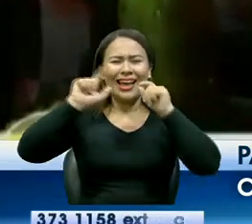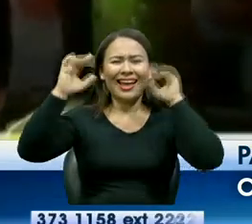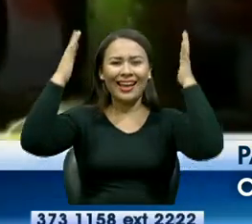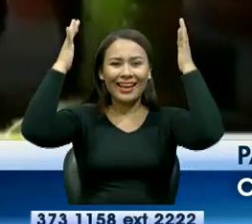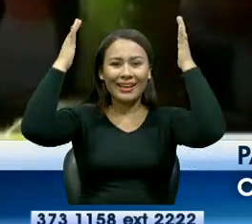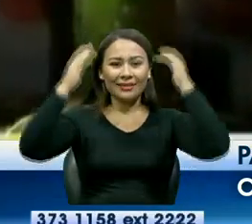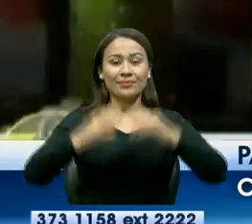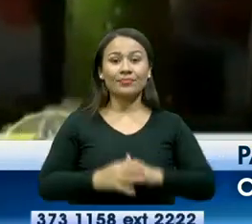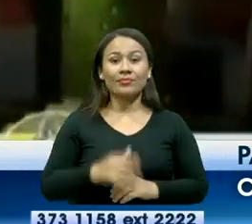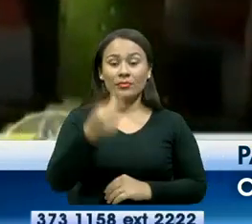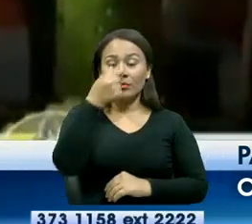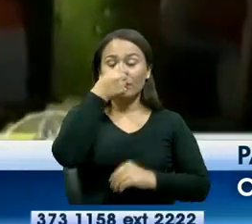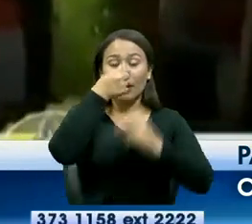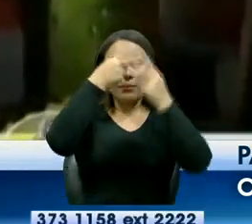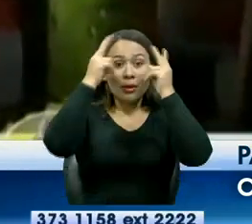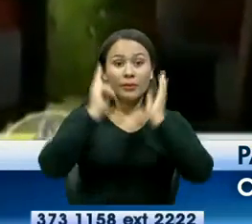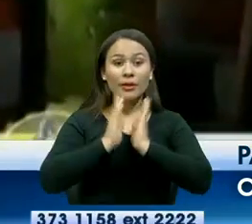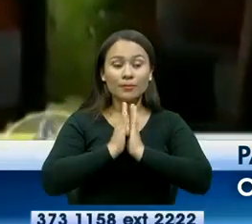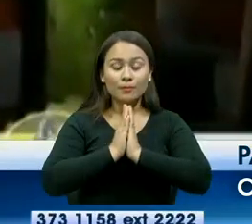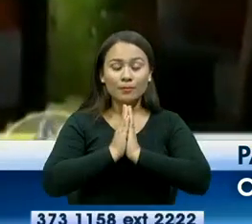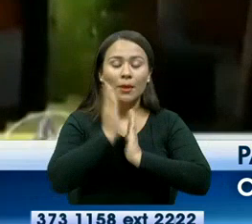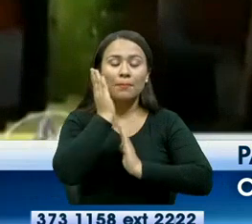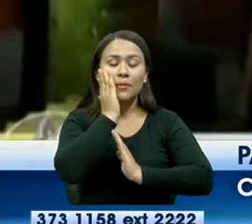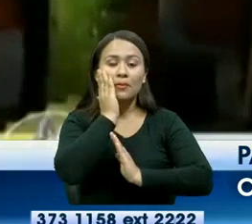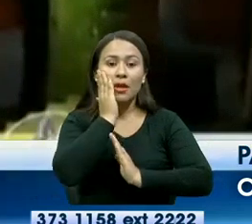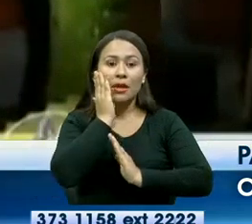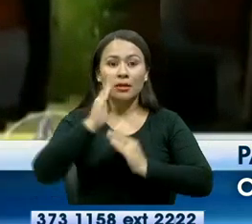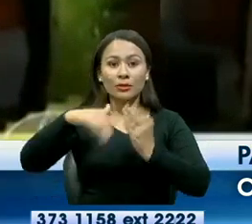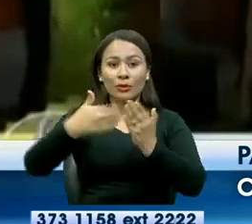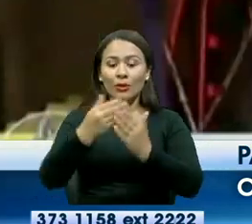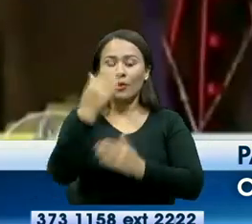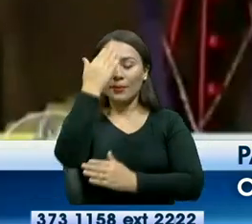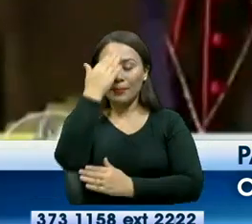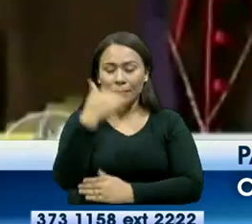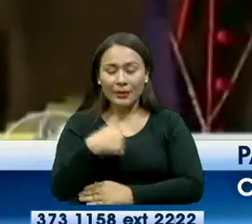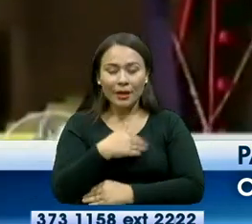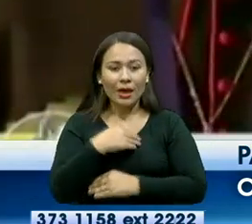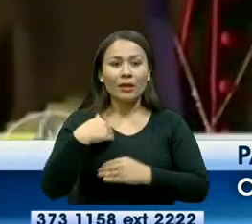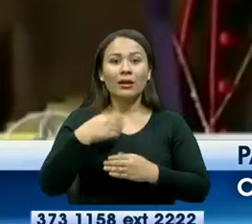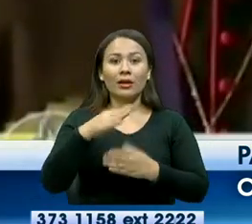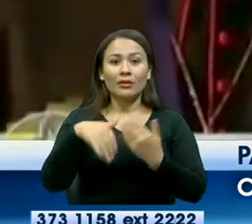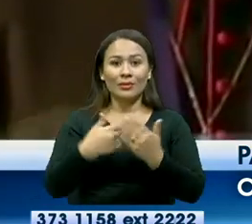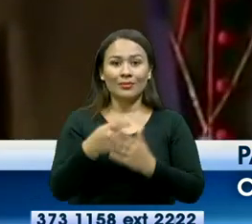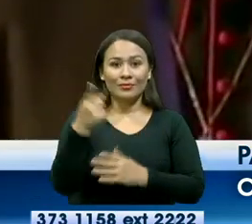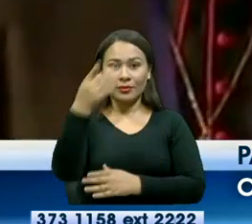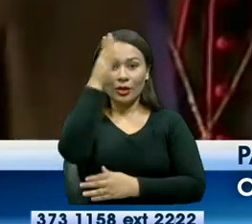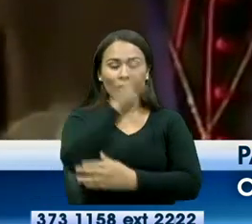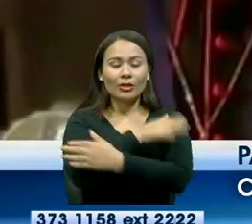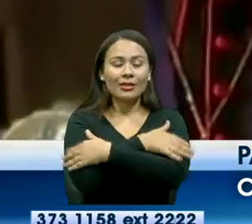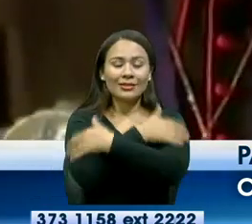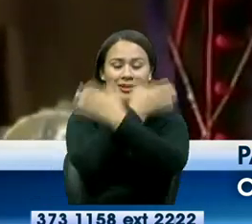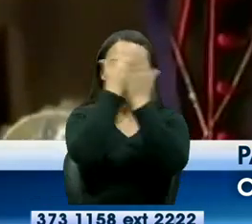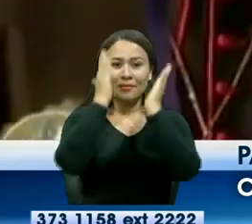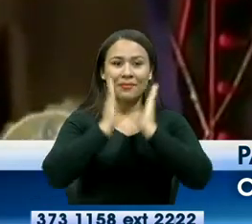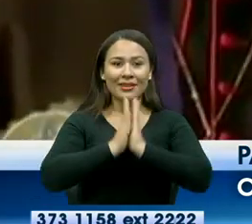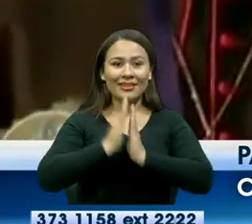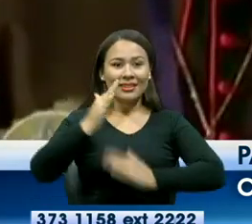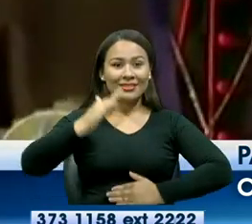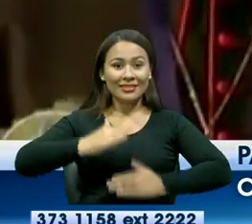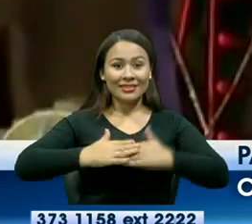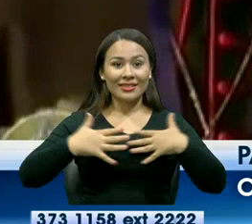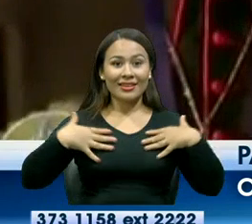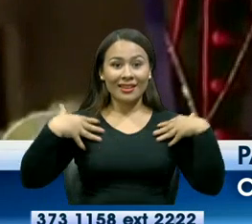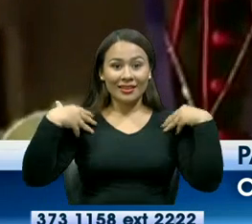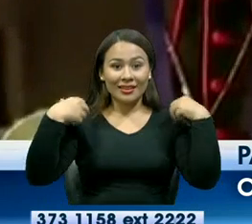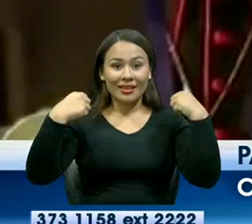Y le vamos a rezar a la Virgen, nuestra Madre, para que nos bendiga. Dios te salve María, llena eres de